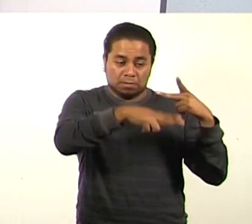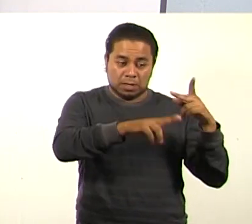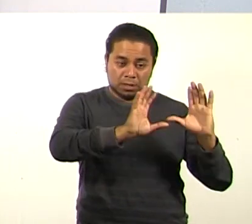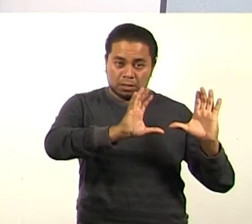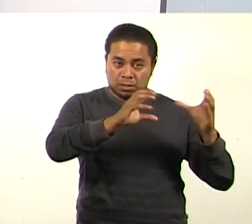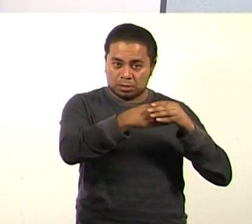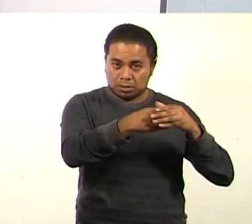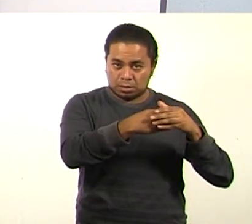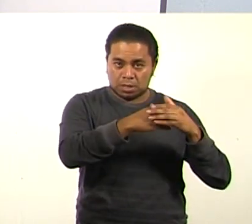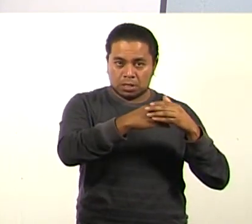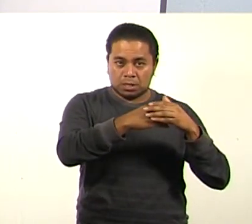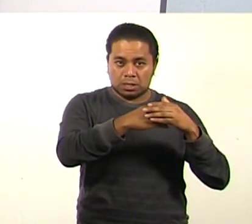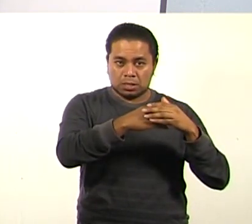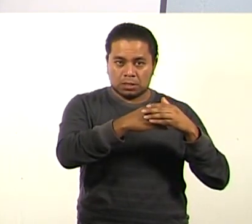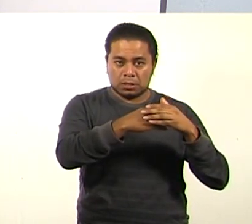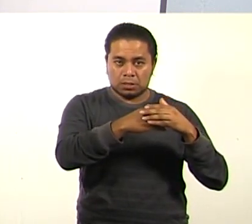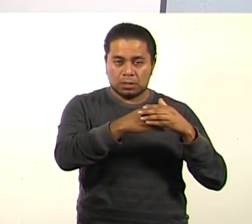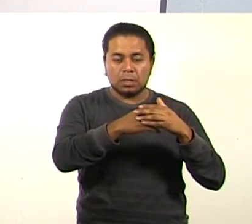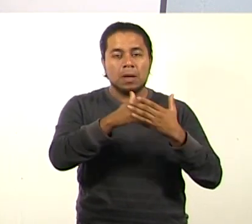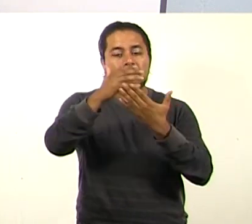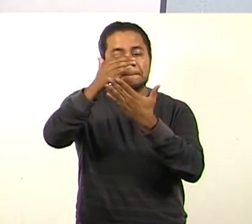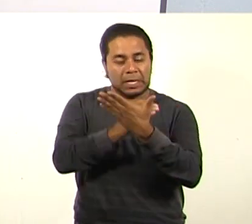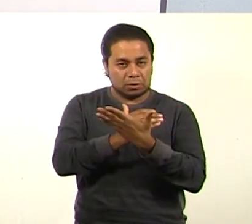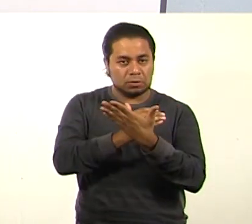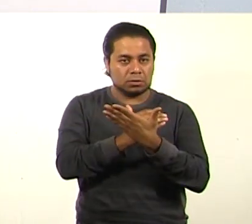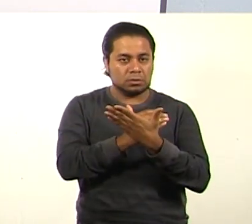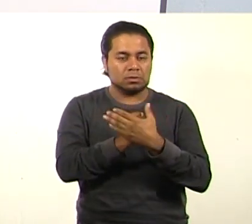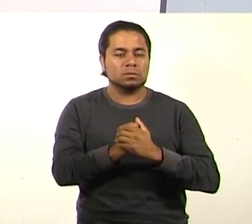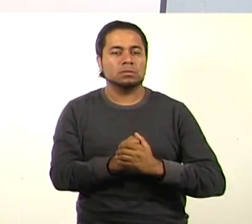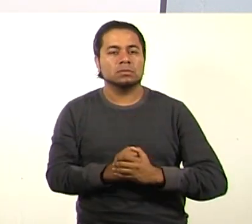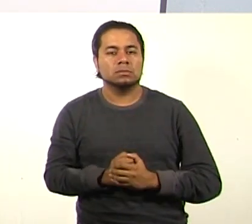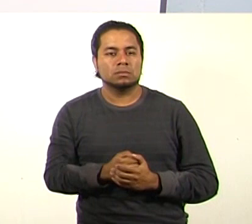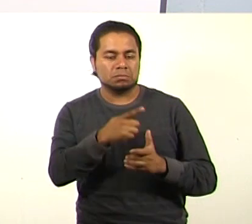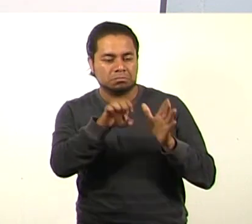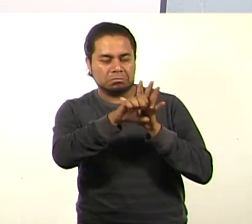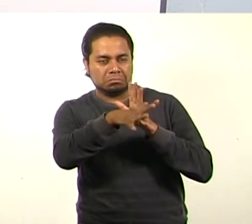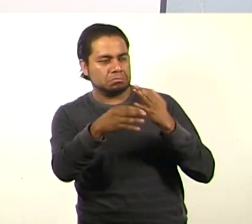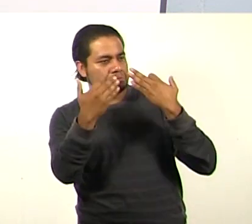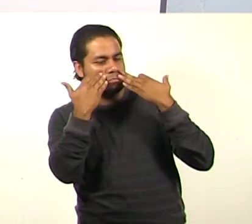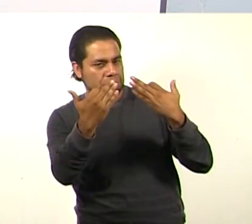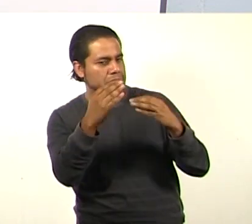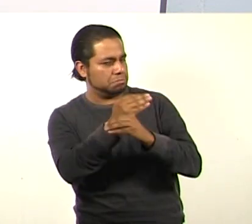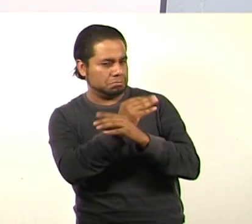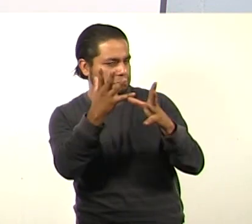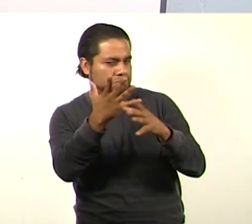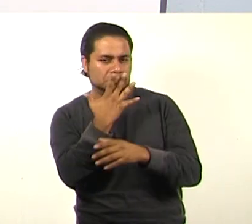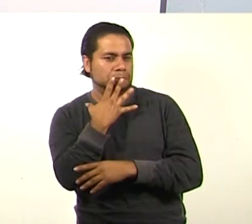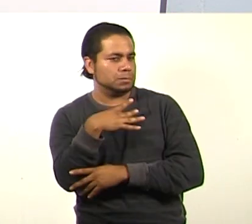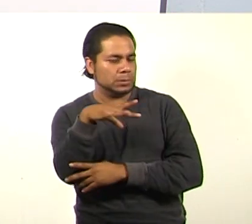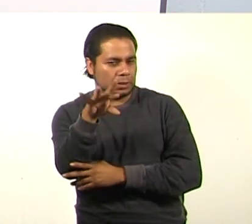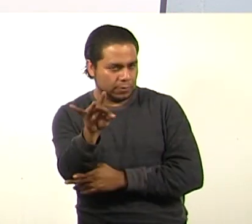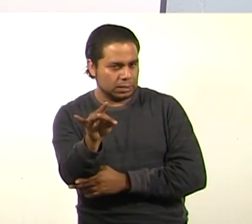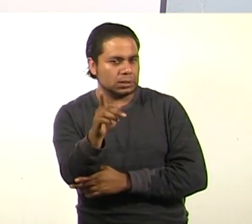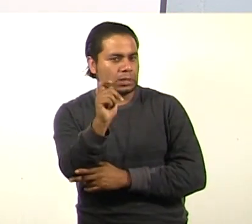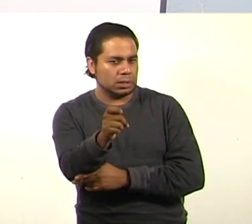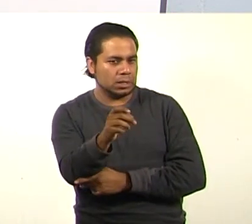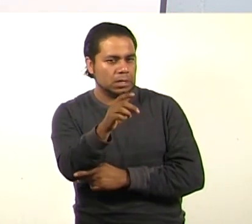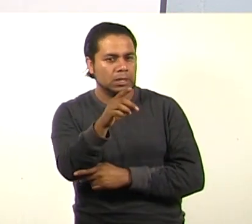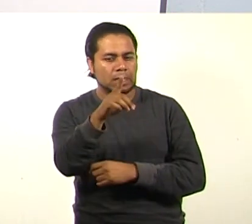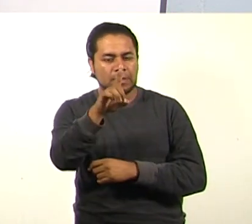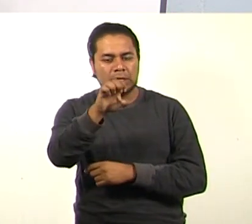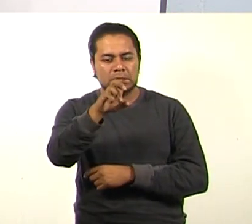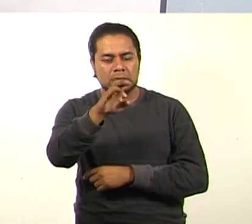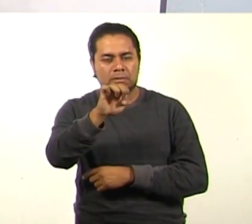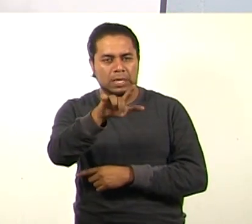que es menor que la unidad. Entonces, aquí tenemos un ejemplo muy claro, es muy sencillo lo que es un número